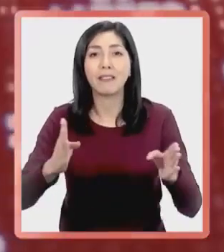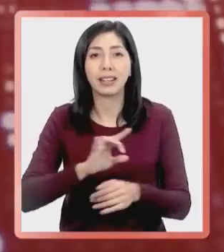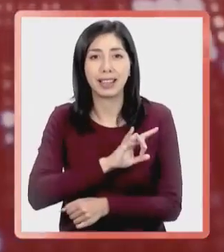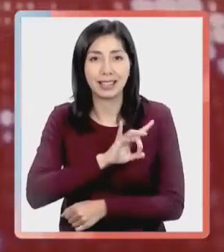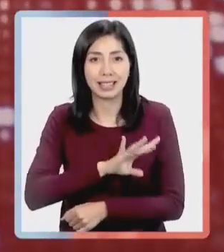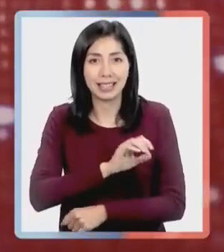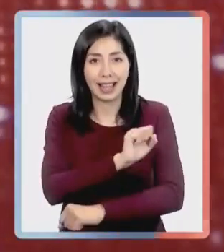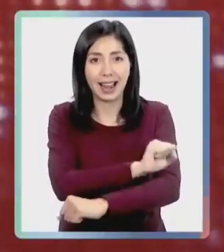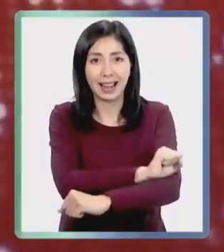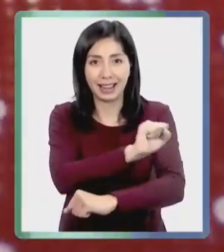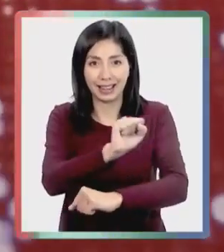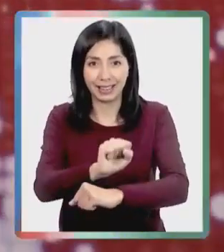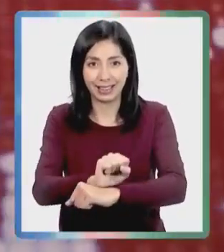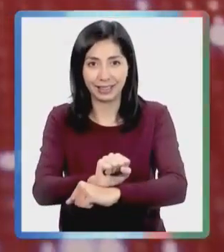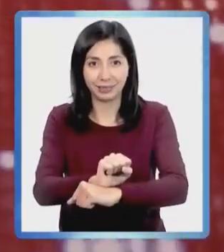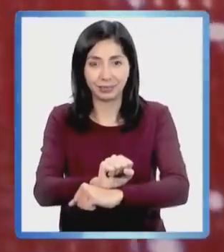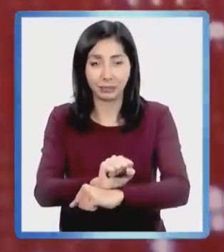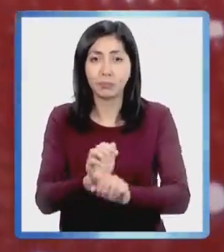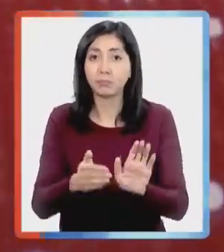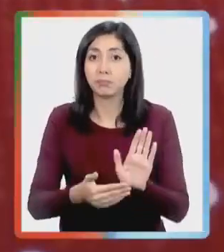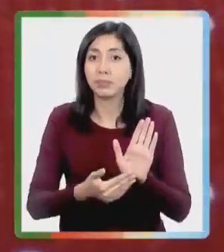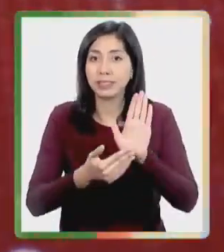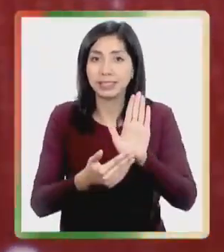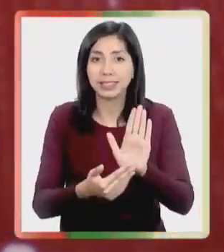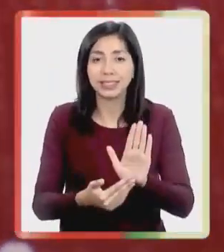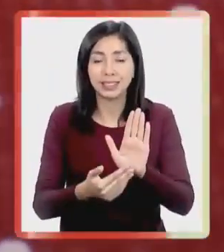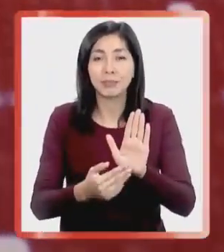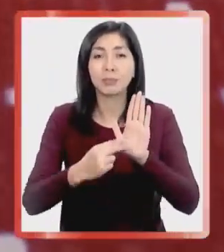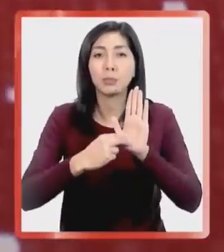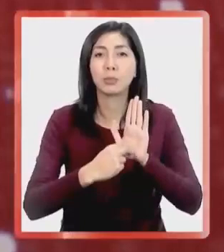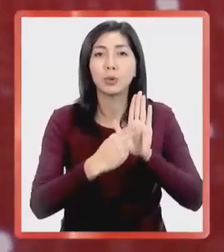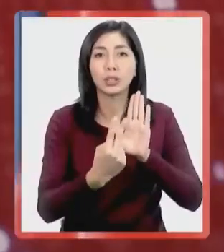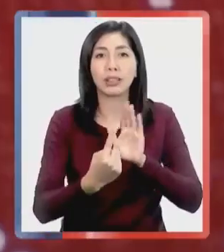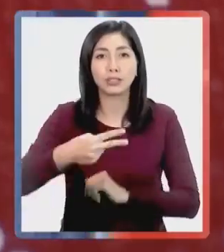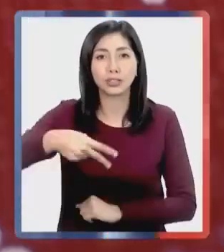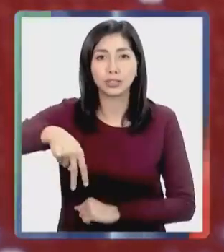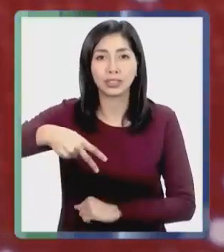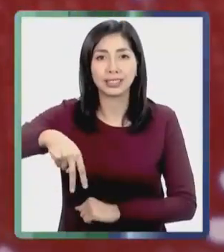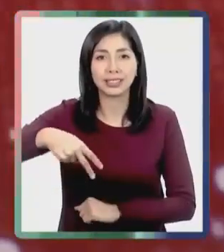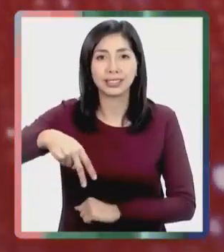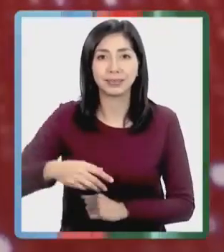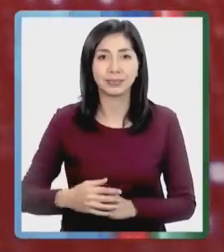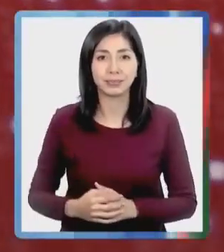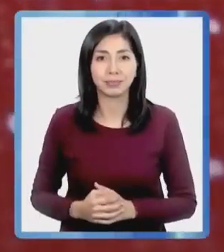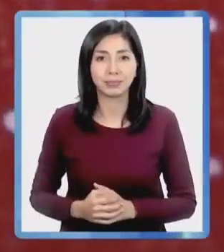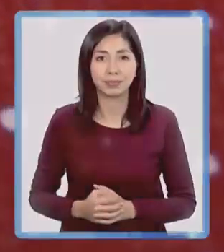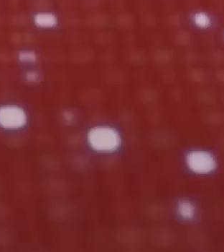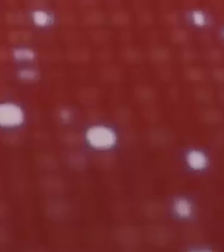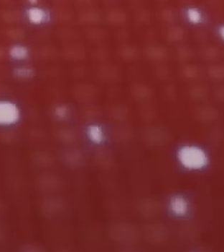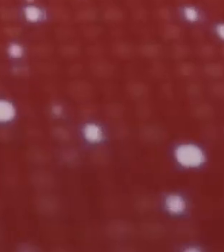Chile, Arcatel, presentó Portavoz Noticias.